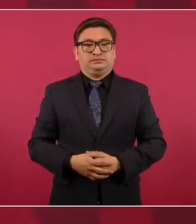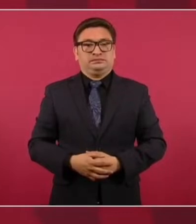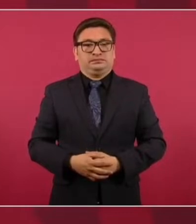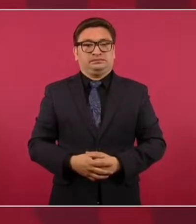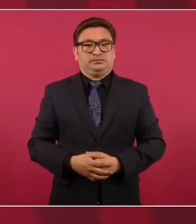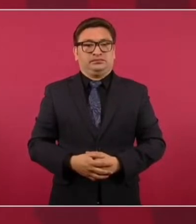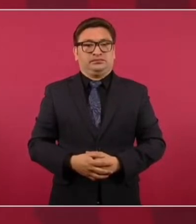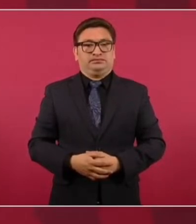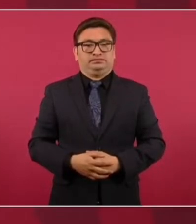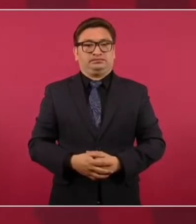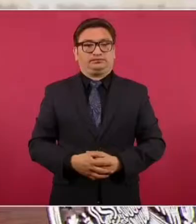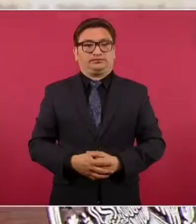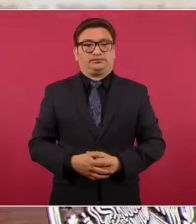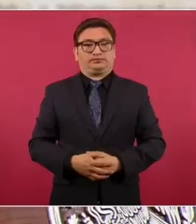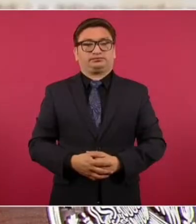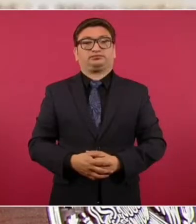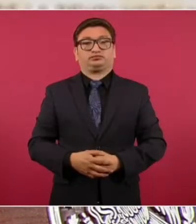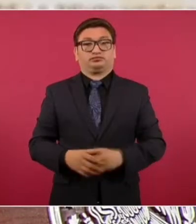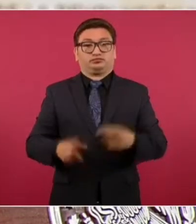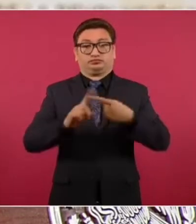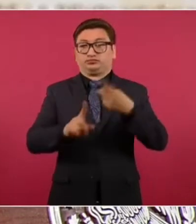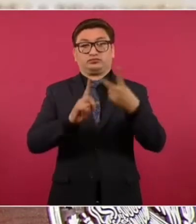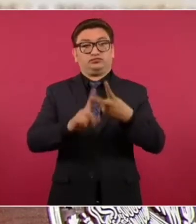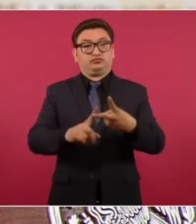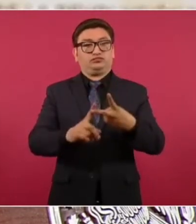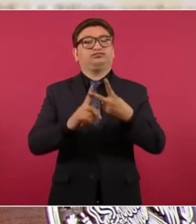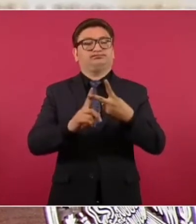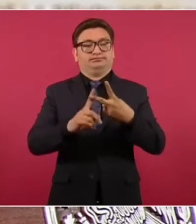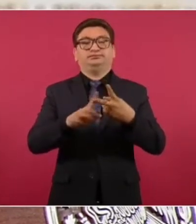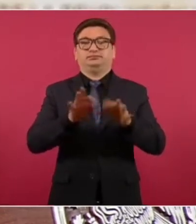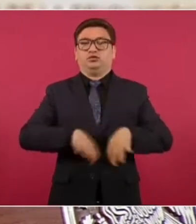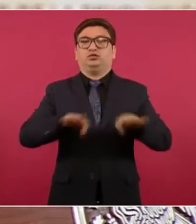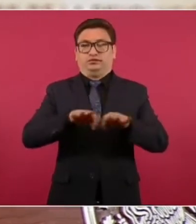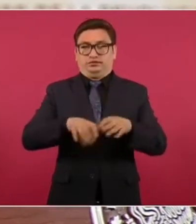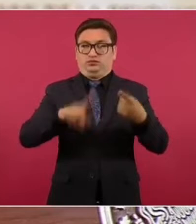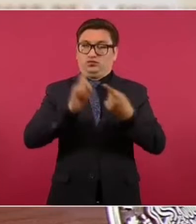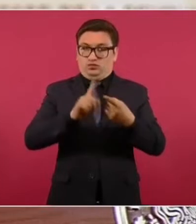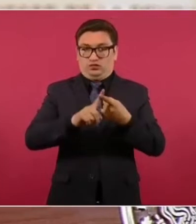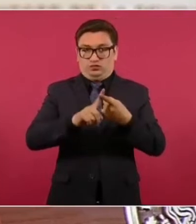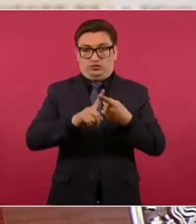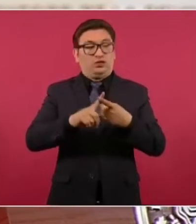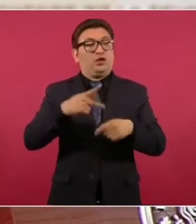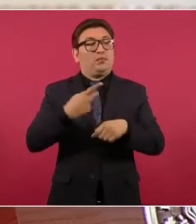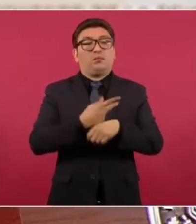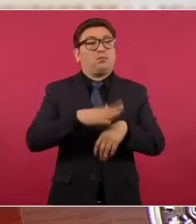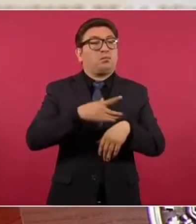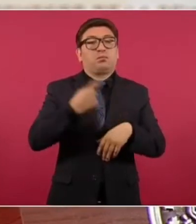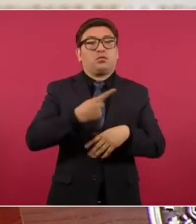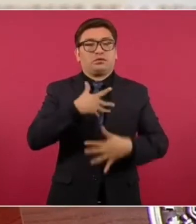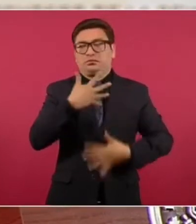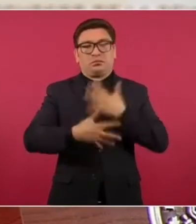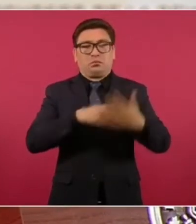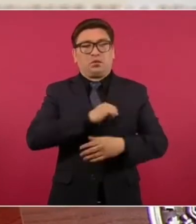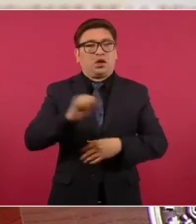son en lo general dos cosas. Primero, atender las causas que originan la